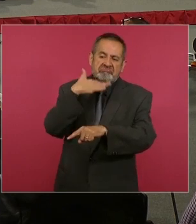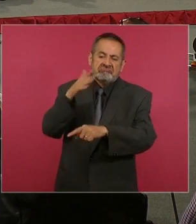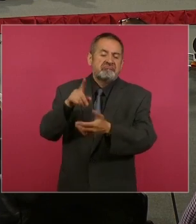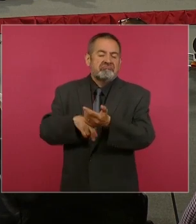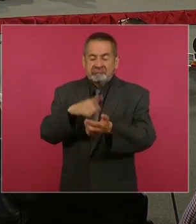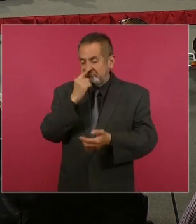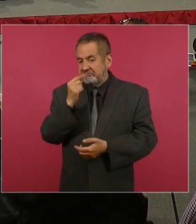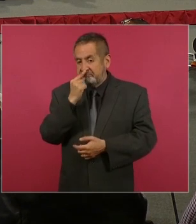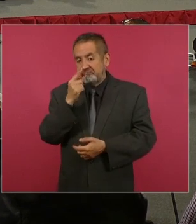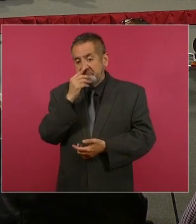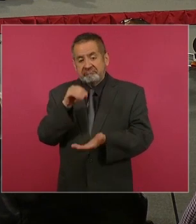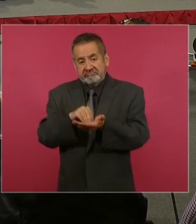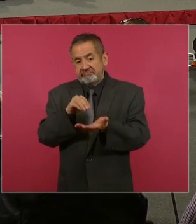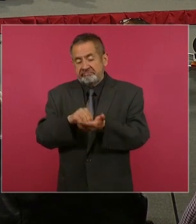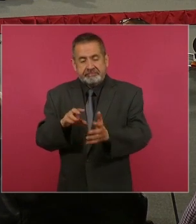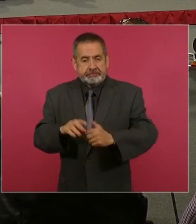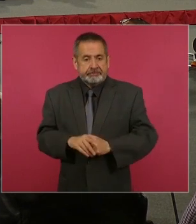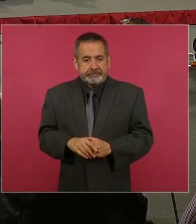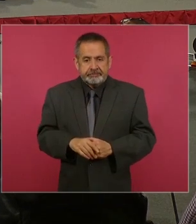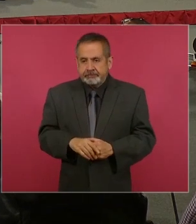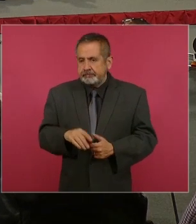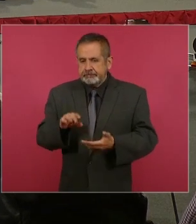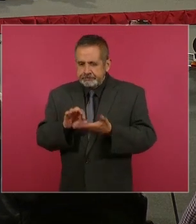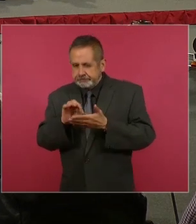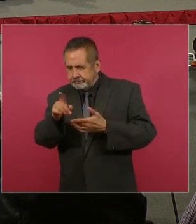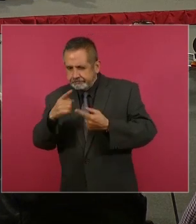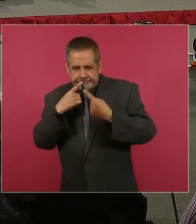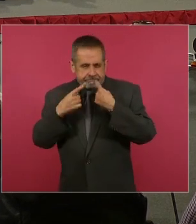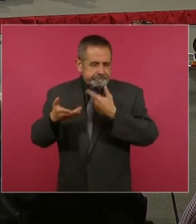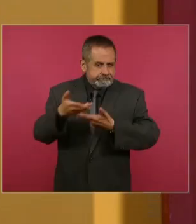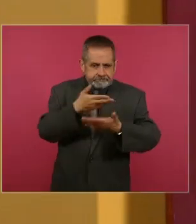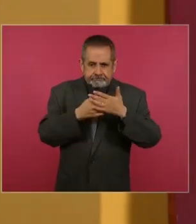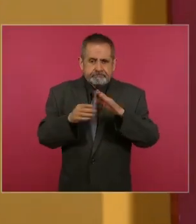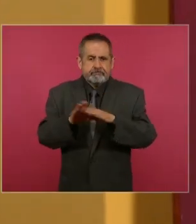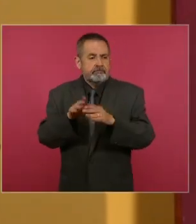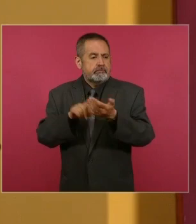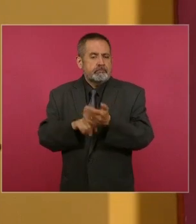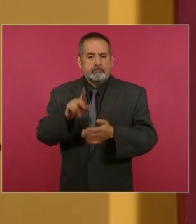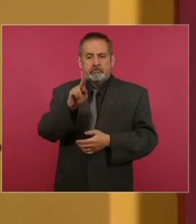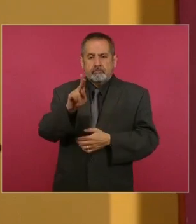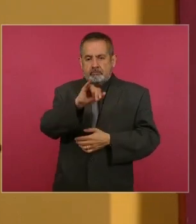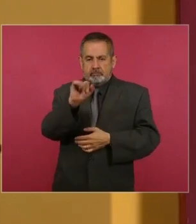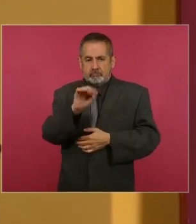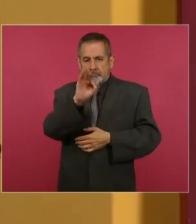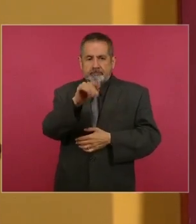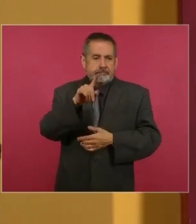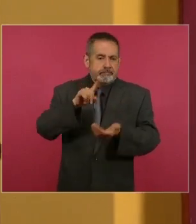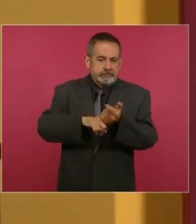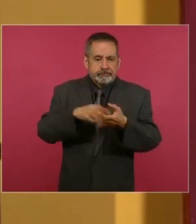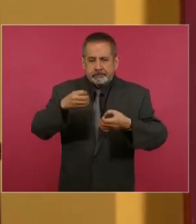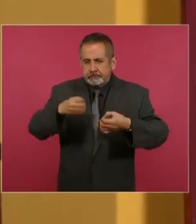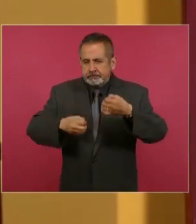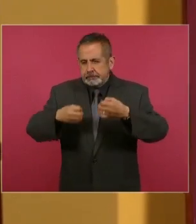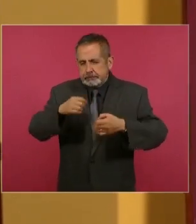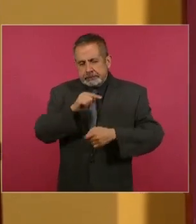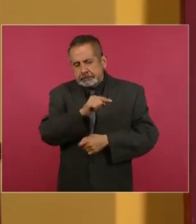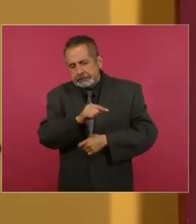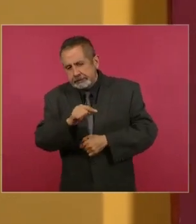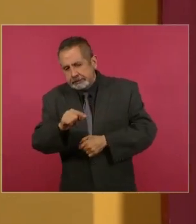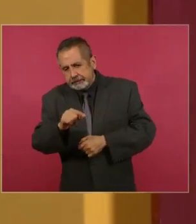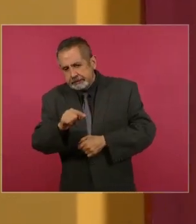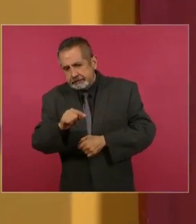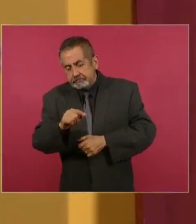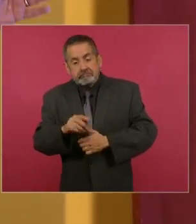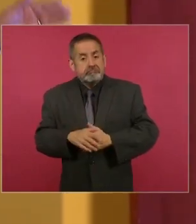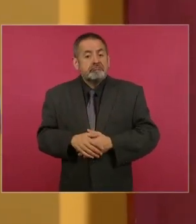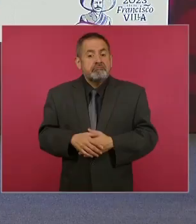pues, que en medio de la polémica, la discusión sobre la reforma del Poder Judicial, la actuación de los jueces, en fin, pues resulta